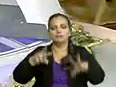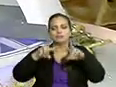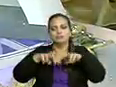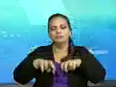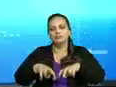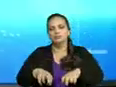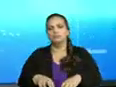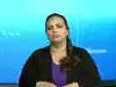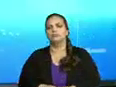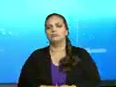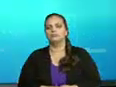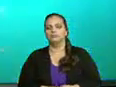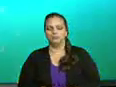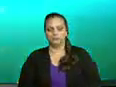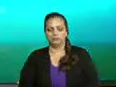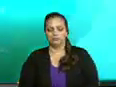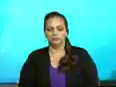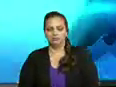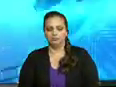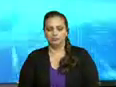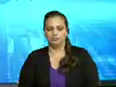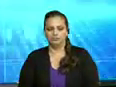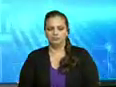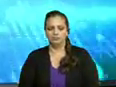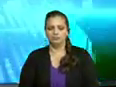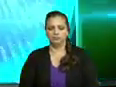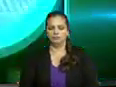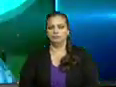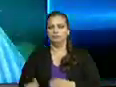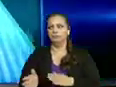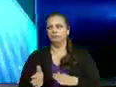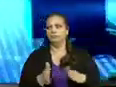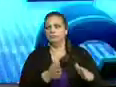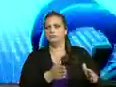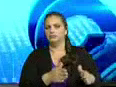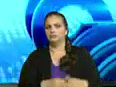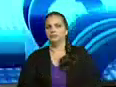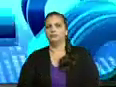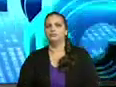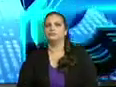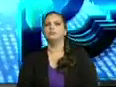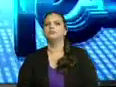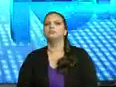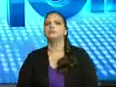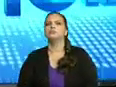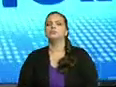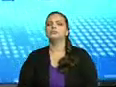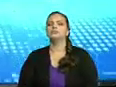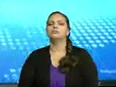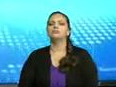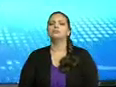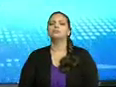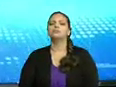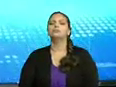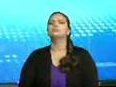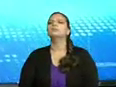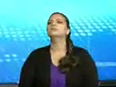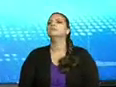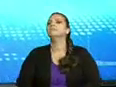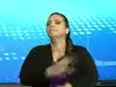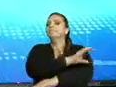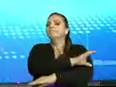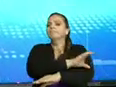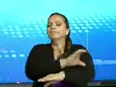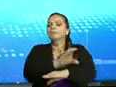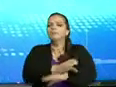los restos de la ciudadana de 52 años de edad quien falleció en el accidente de tránsito registrado en la vía a la costa